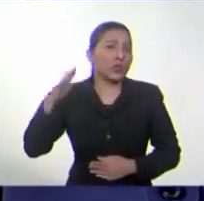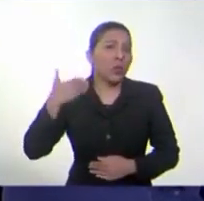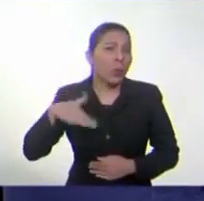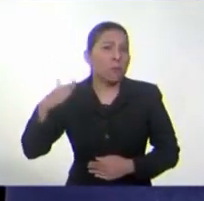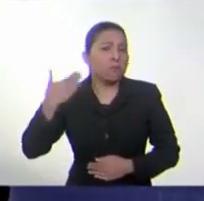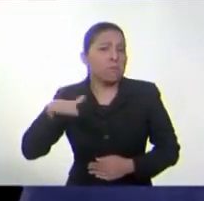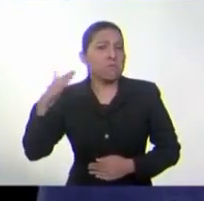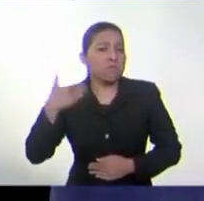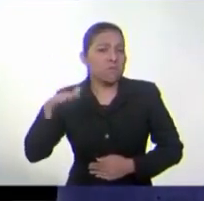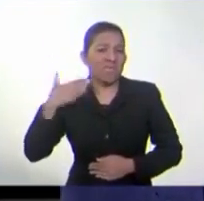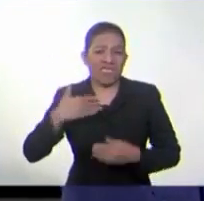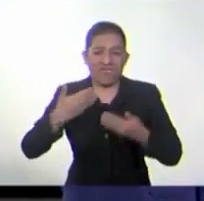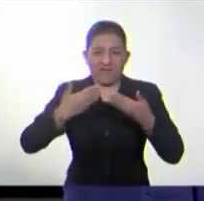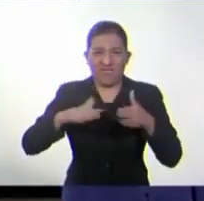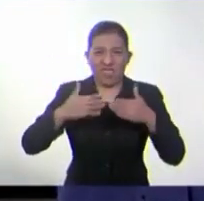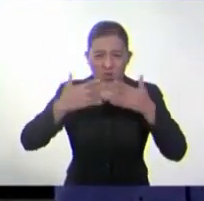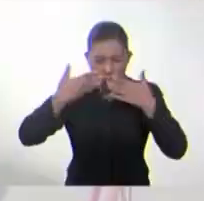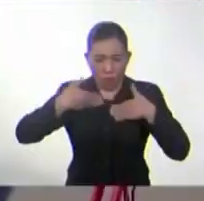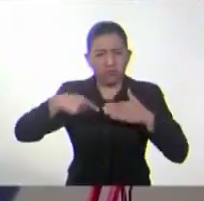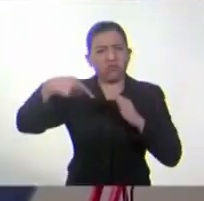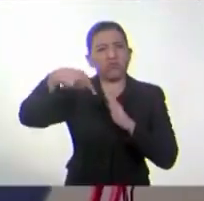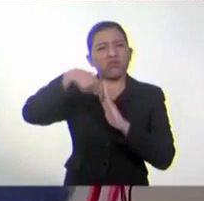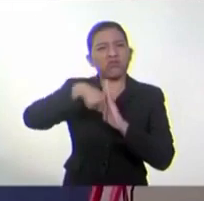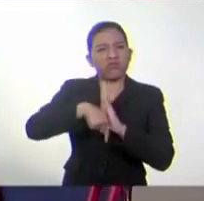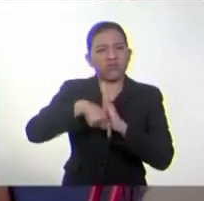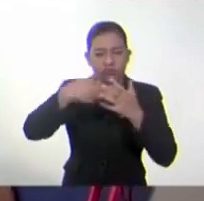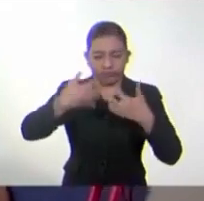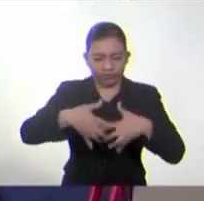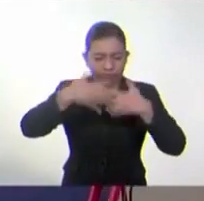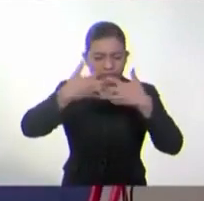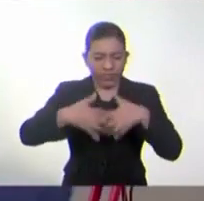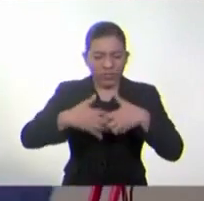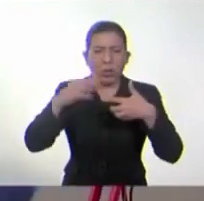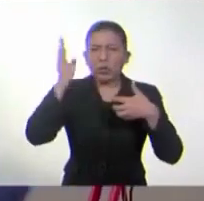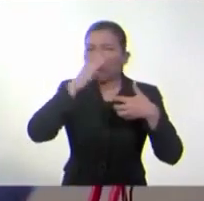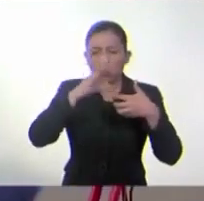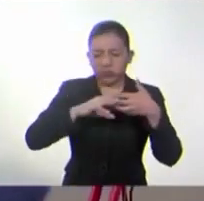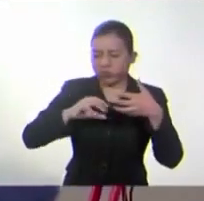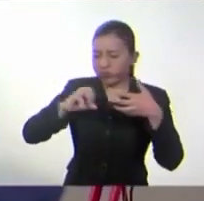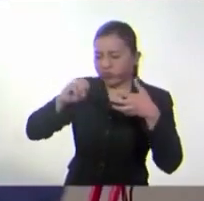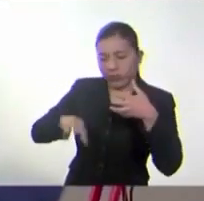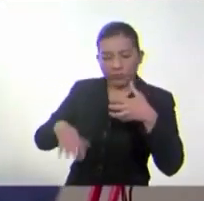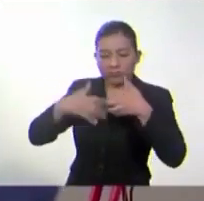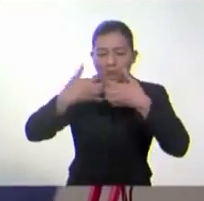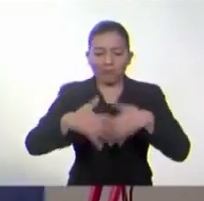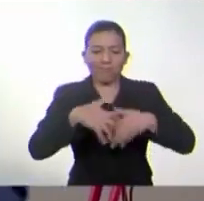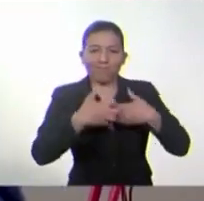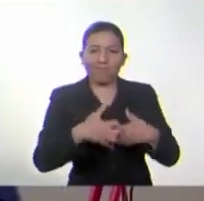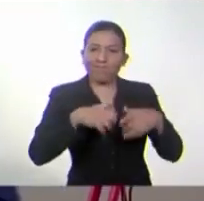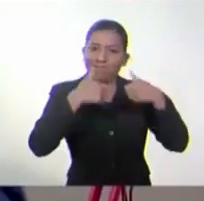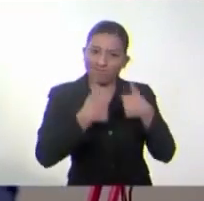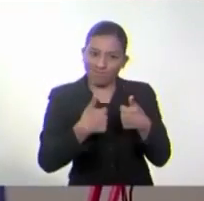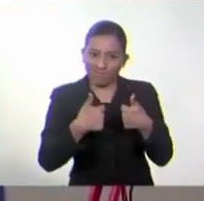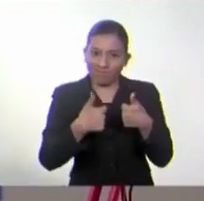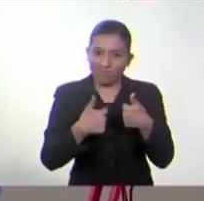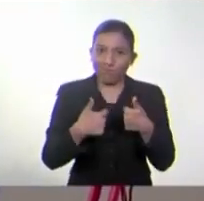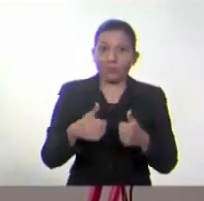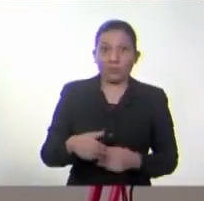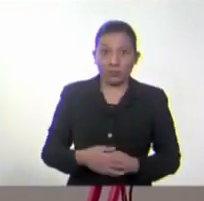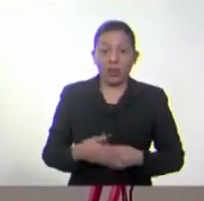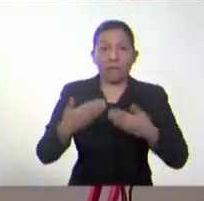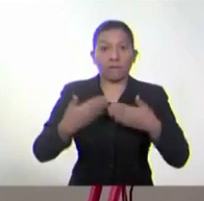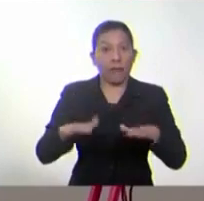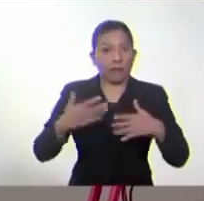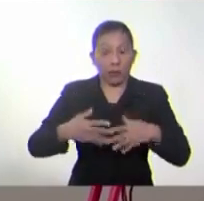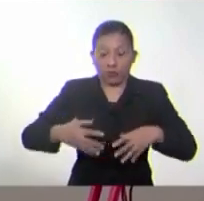produce distintas sustancias residuales. Por lo tanto, diversos órganos participan en la excreción de sustancias,